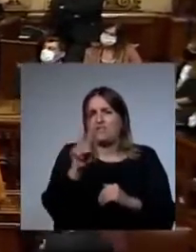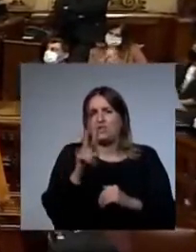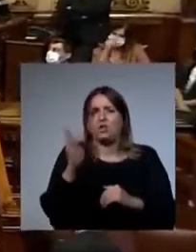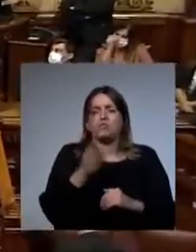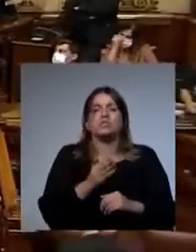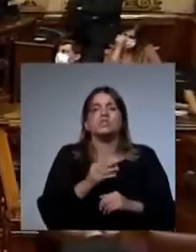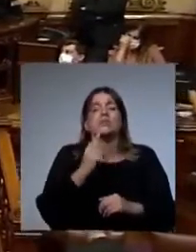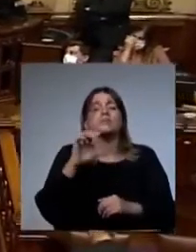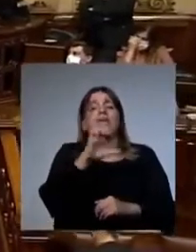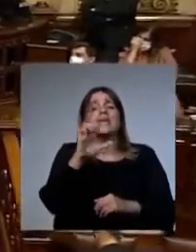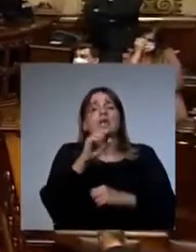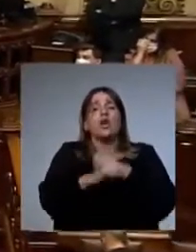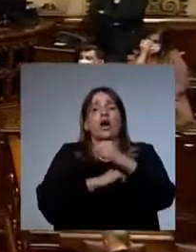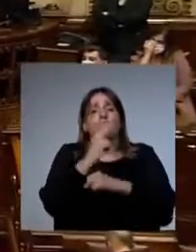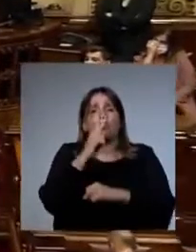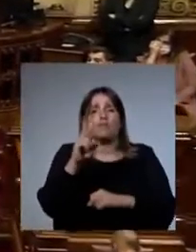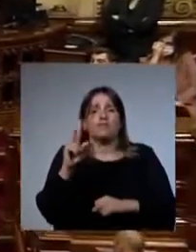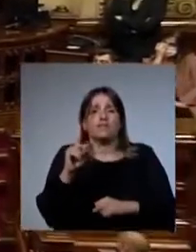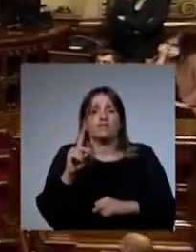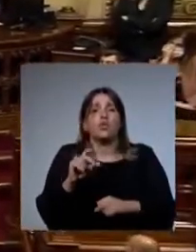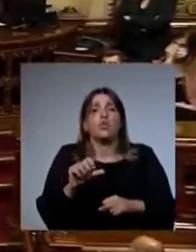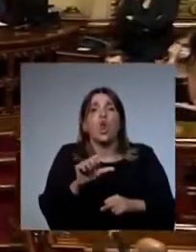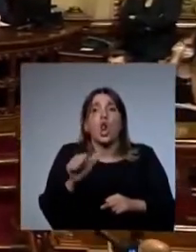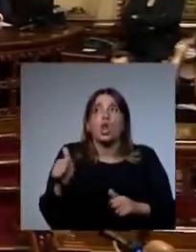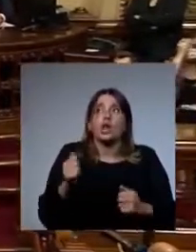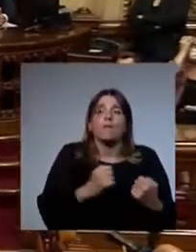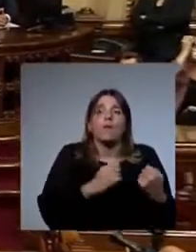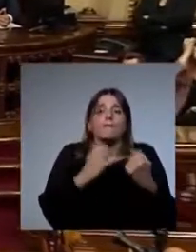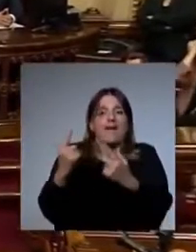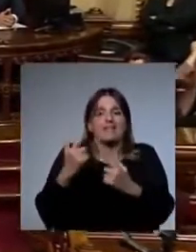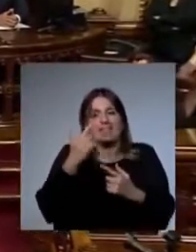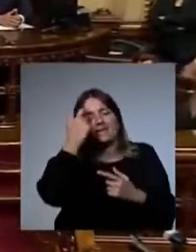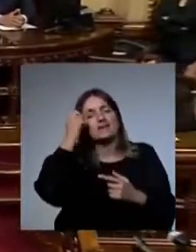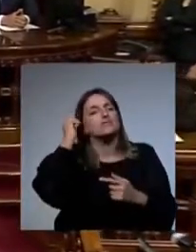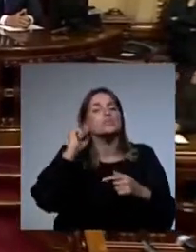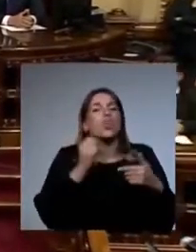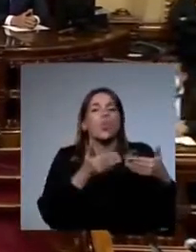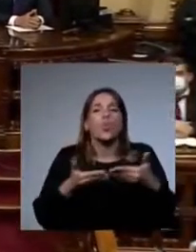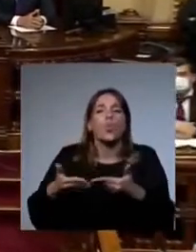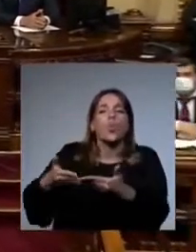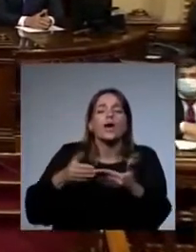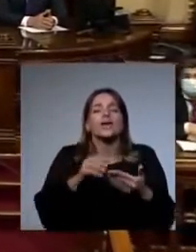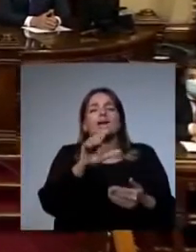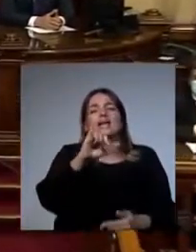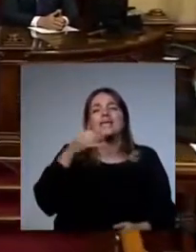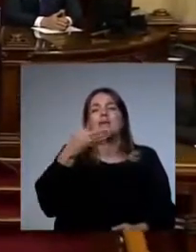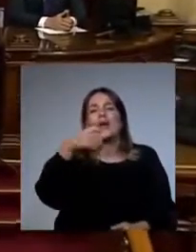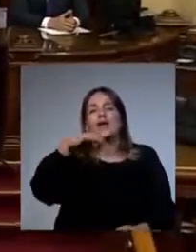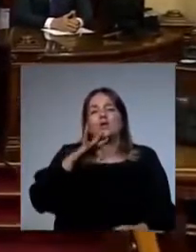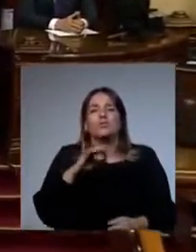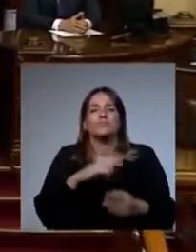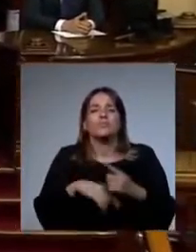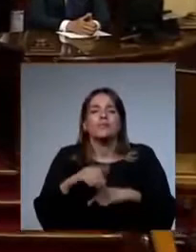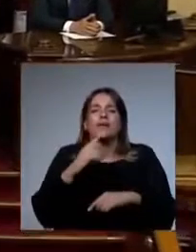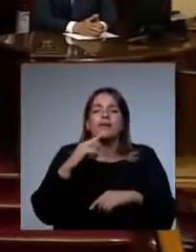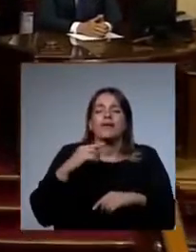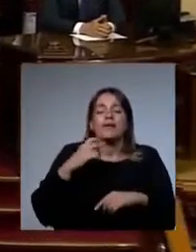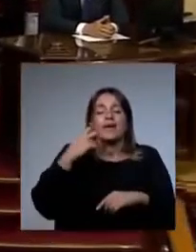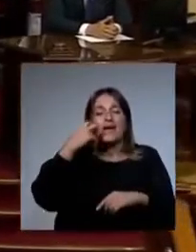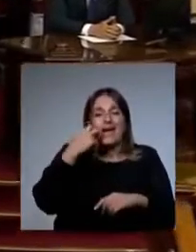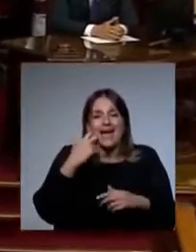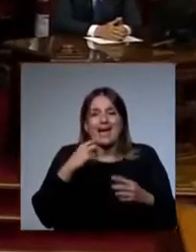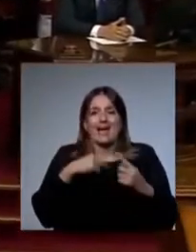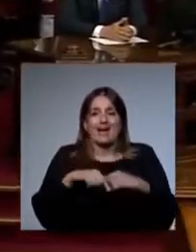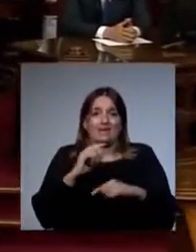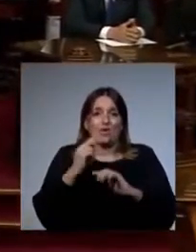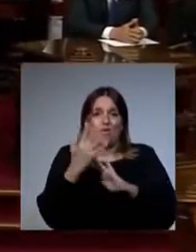del 2021, se logró enviar el primer embarque al Líbano de carne bovina y ovina, que es el resultado